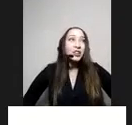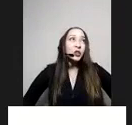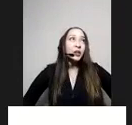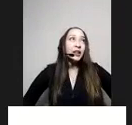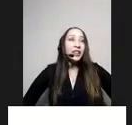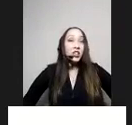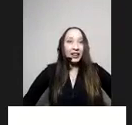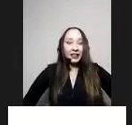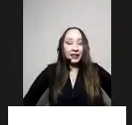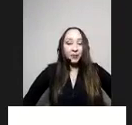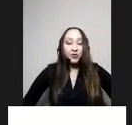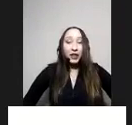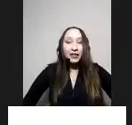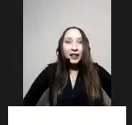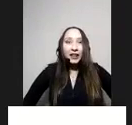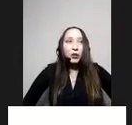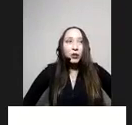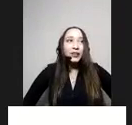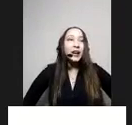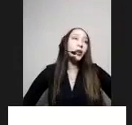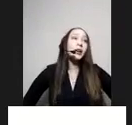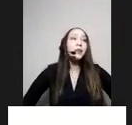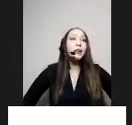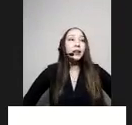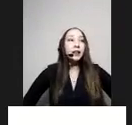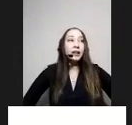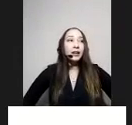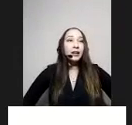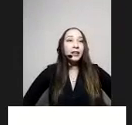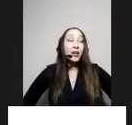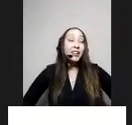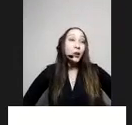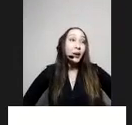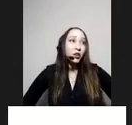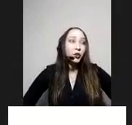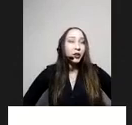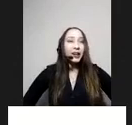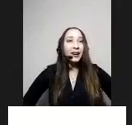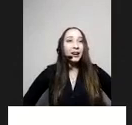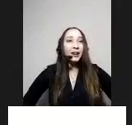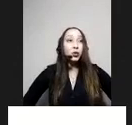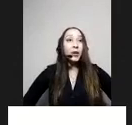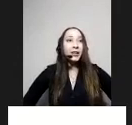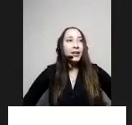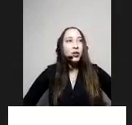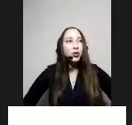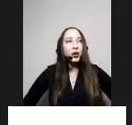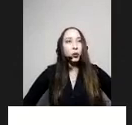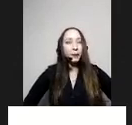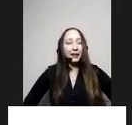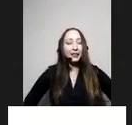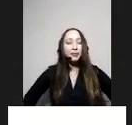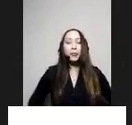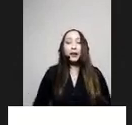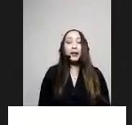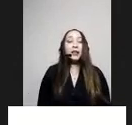la historia de Yolanda. Yolanda es una trabajadora de 49 años, ella duró 20 años en una